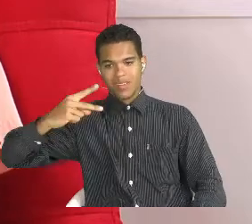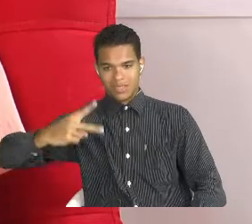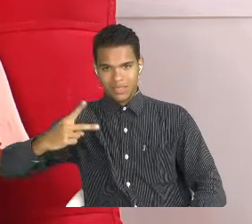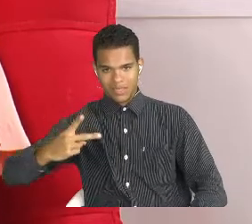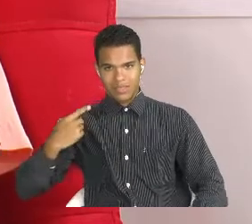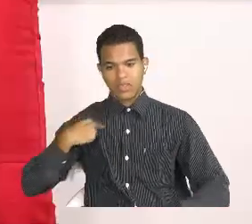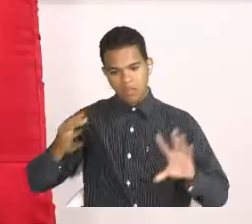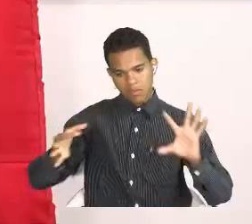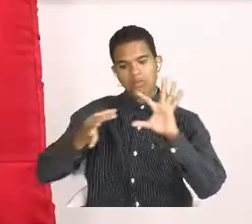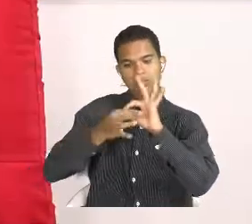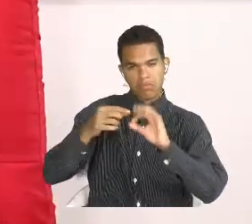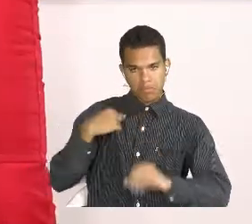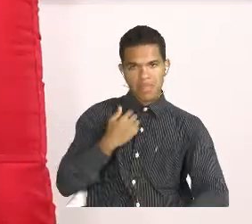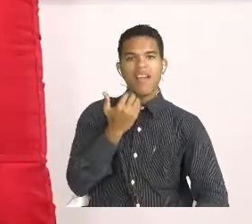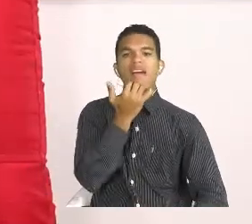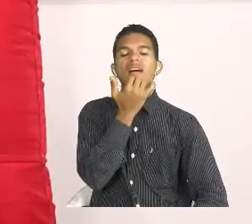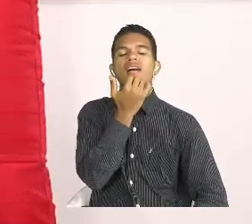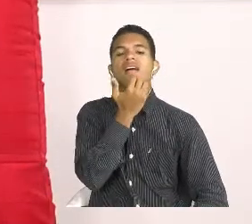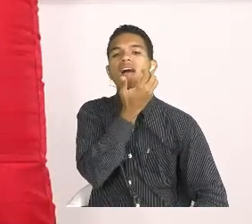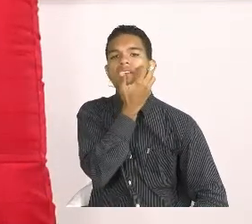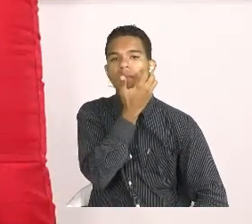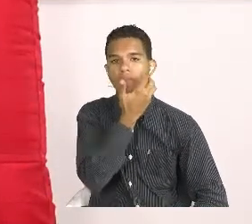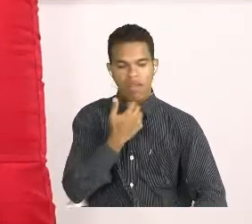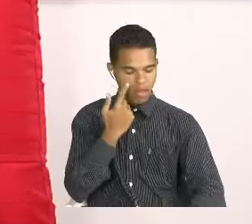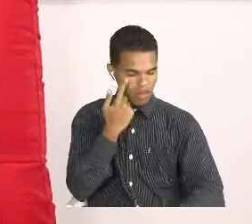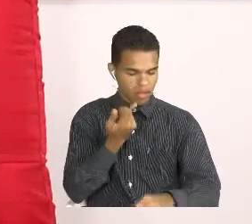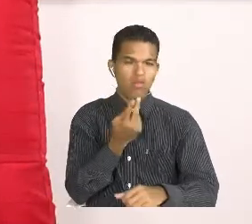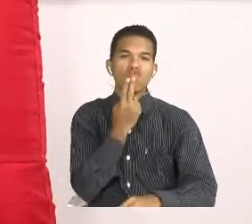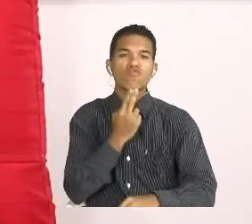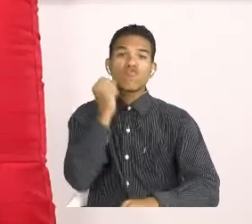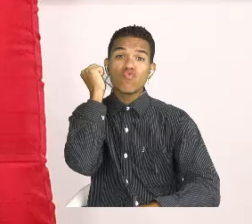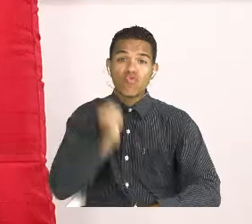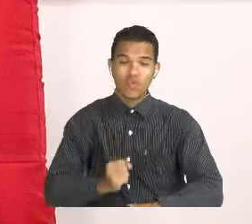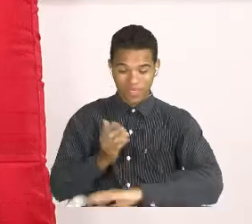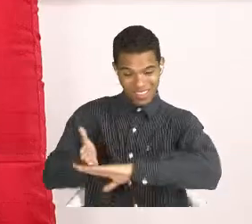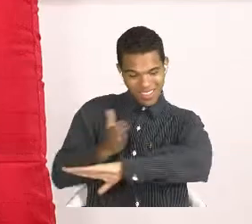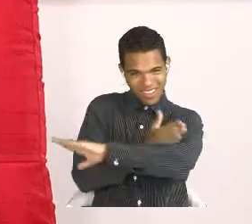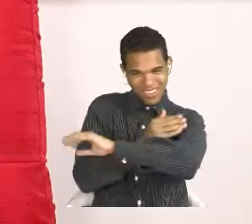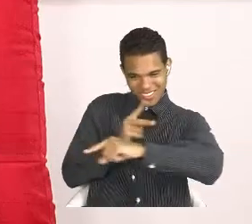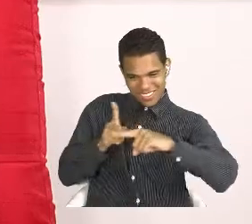como la diabetes. Bueno, antes de irnos a la pausa comercial nos estaba hablando sobre esos tipos de